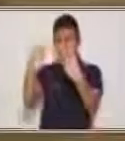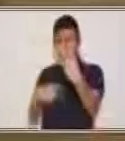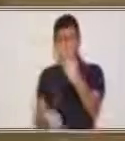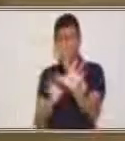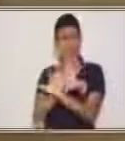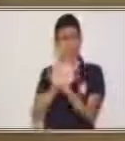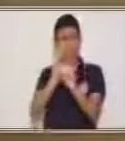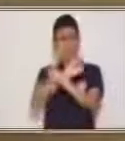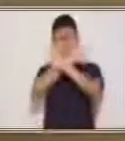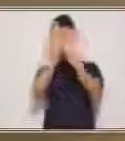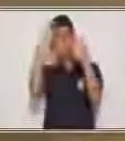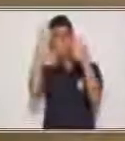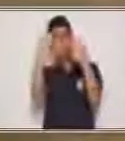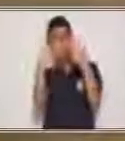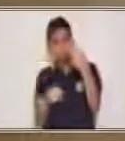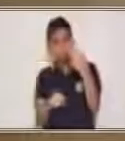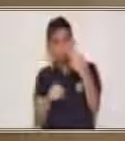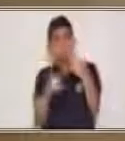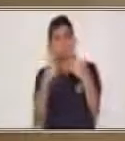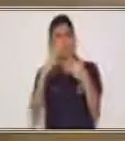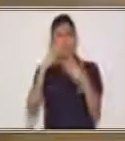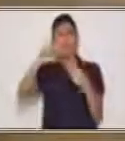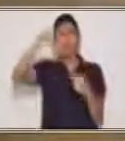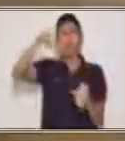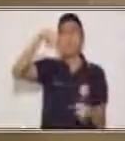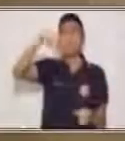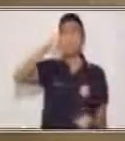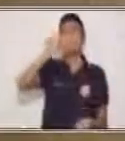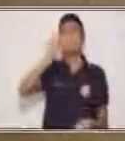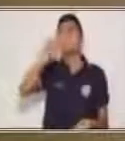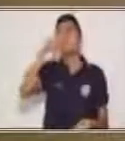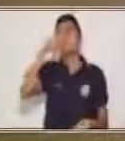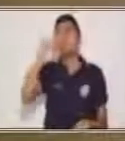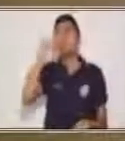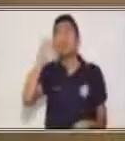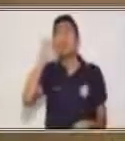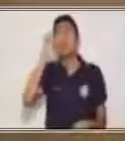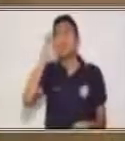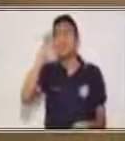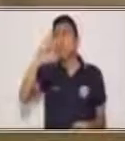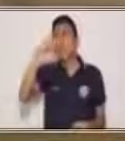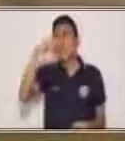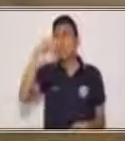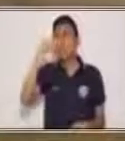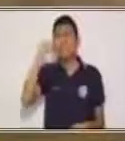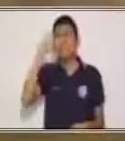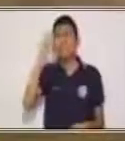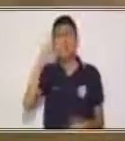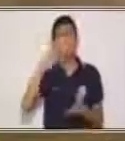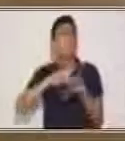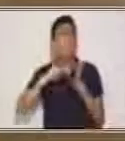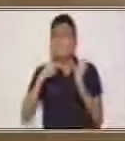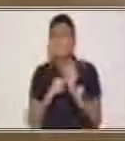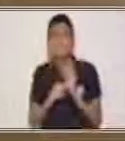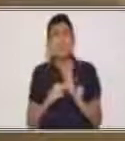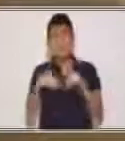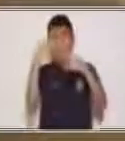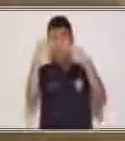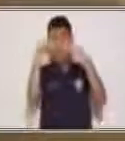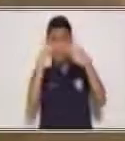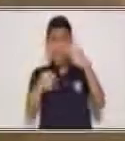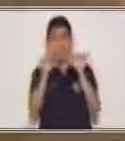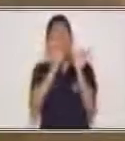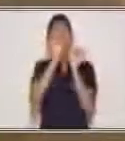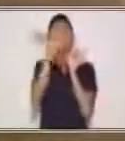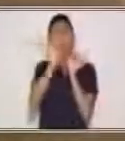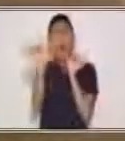diferentes culturas. Multiétnico. Quiere decir que tiene distintos pueblos. Y plurilingüe, que quiere